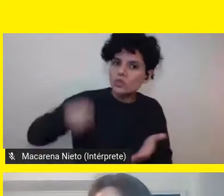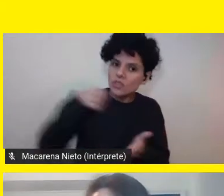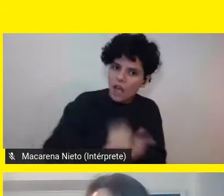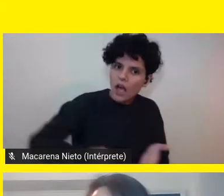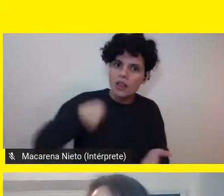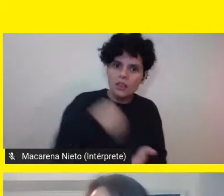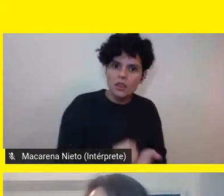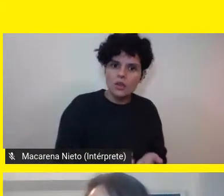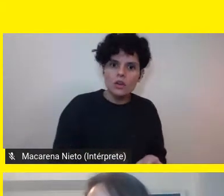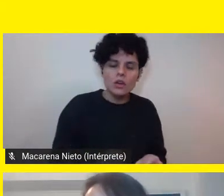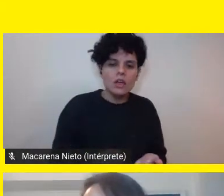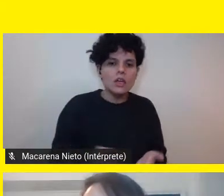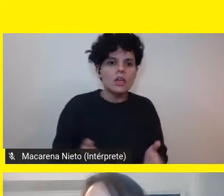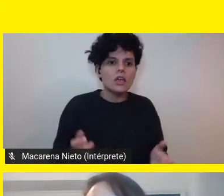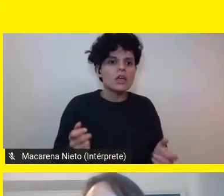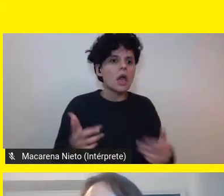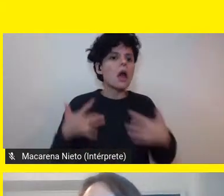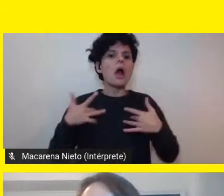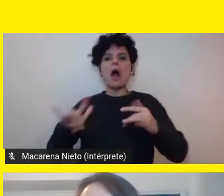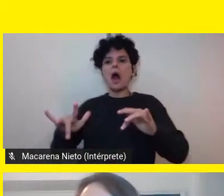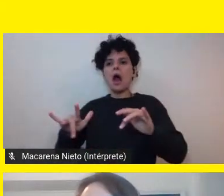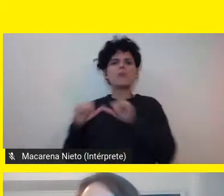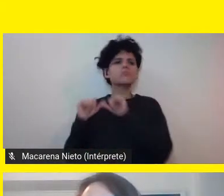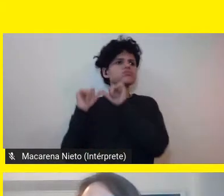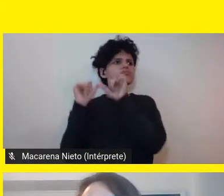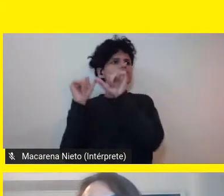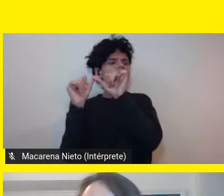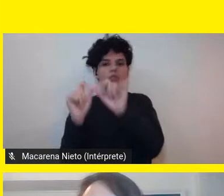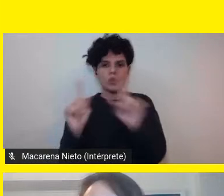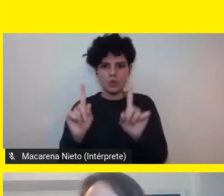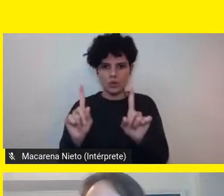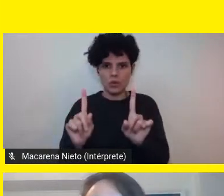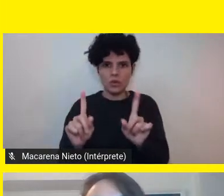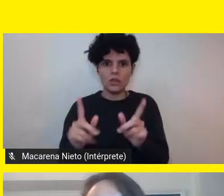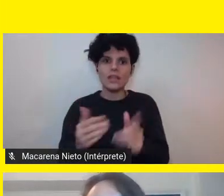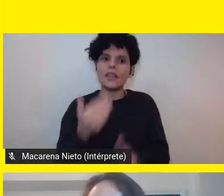y dejar de perpetuar esta impunidad. Y quería darle las gracias a Aide